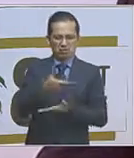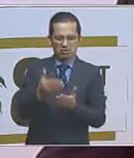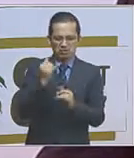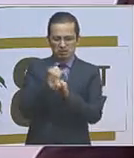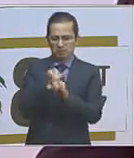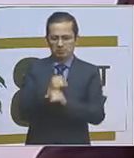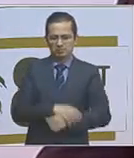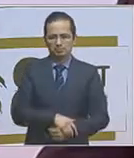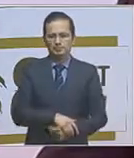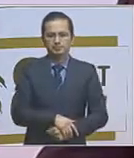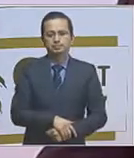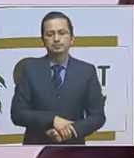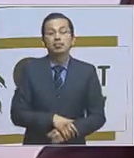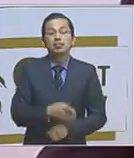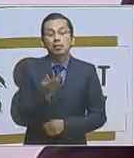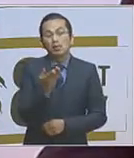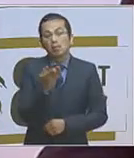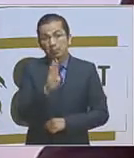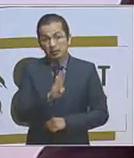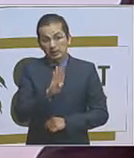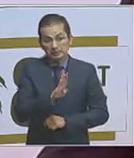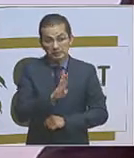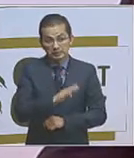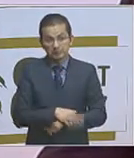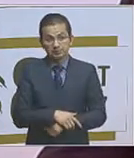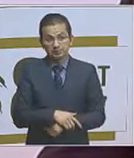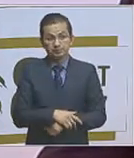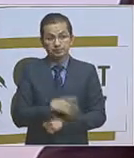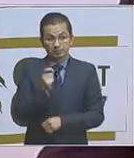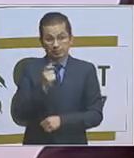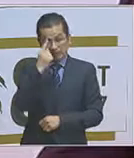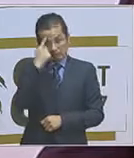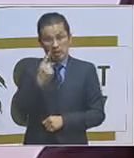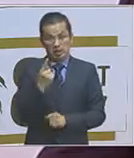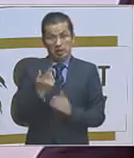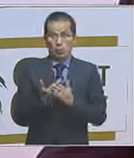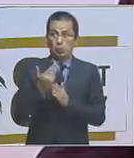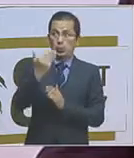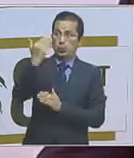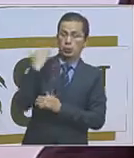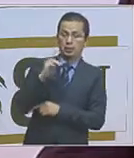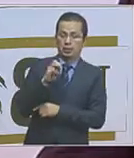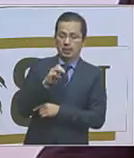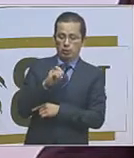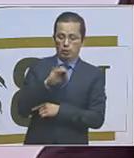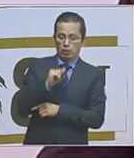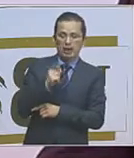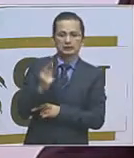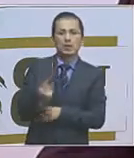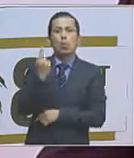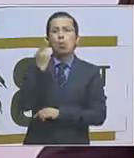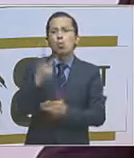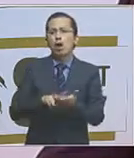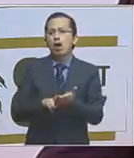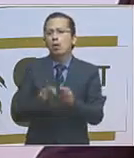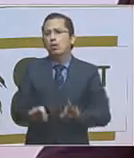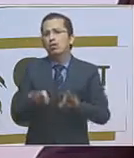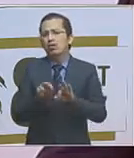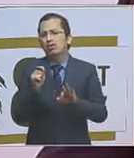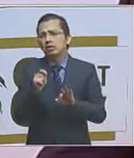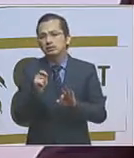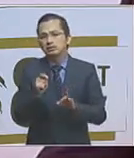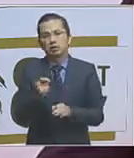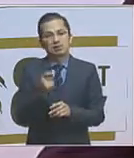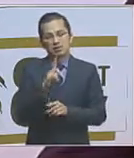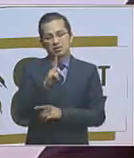pareciera ser que entonces rescatar un valor viejo de la democracia que es la tolerancia podría